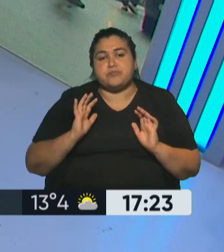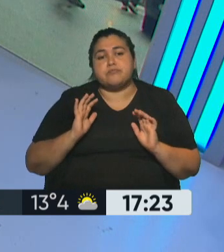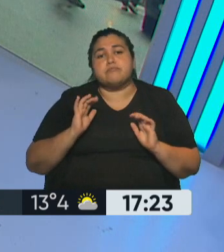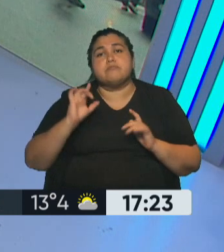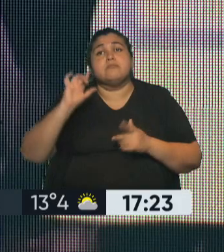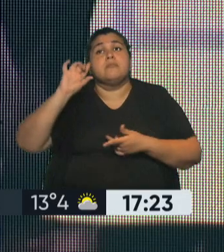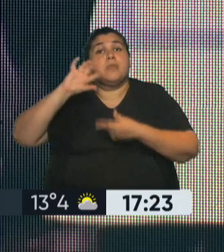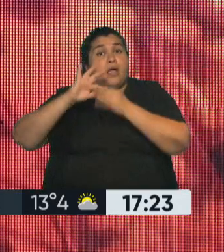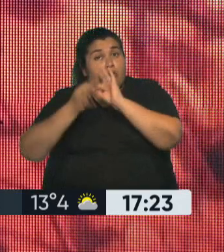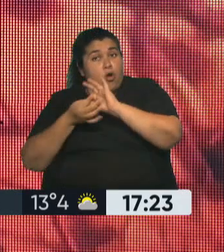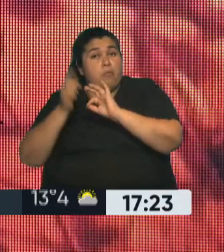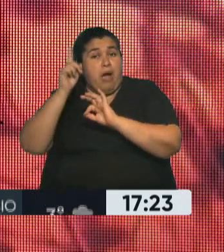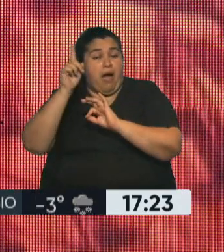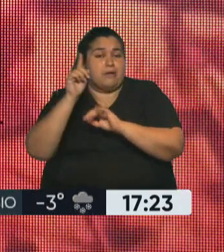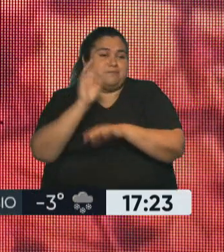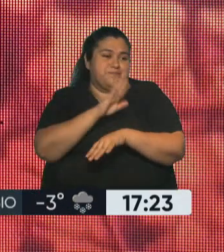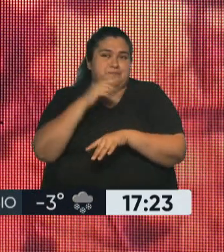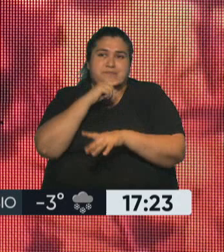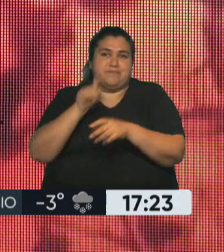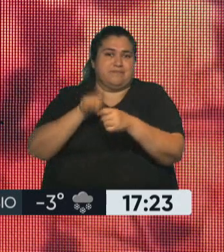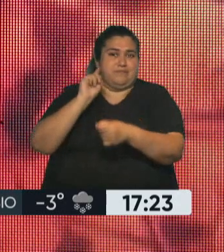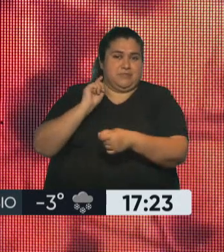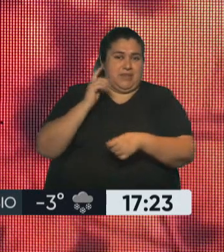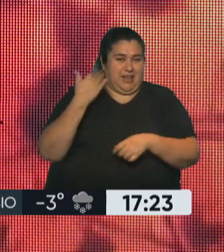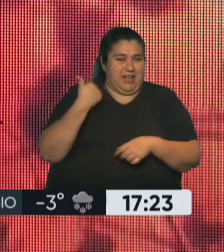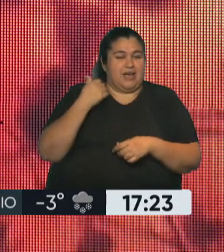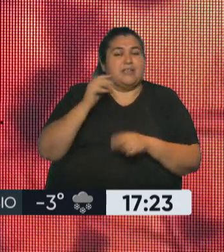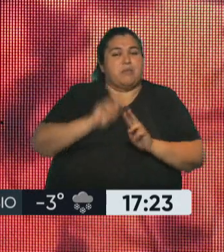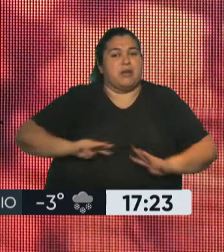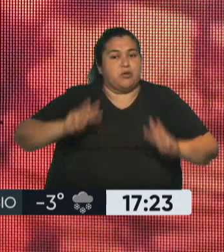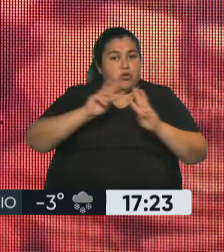Reino Unido el año pasado, que tuvo las protestas con los camioneros, y el gran problema que